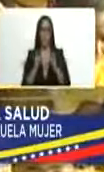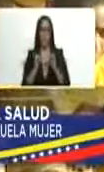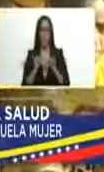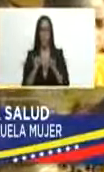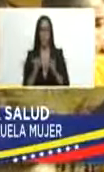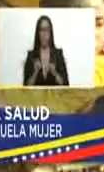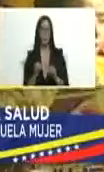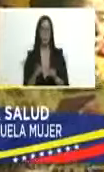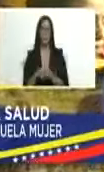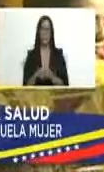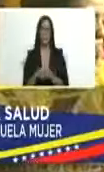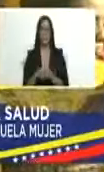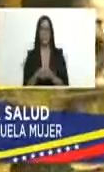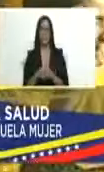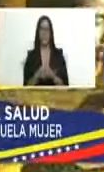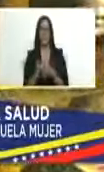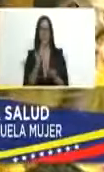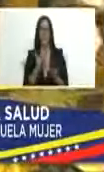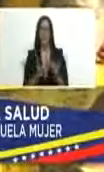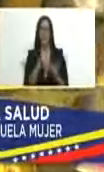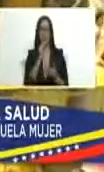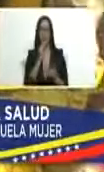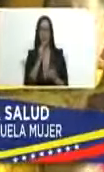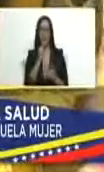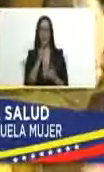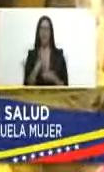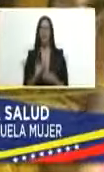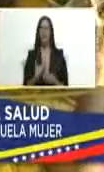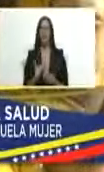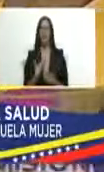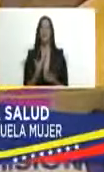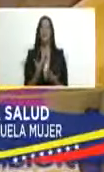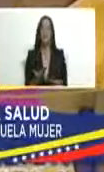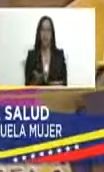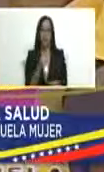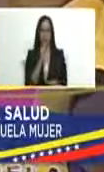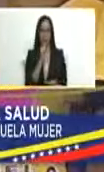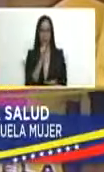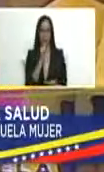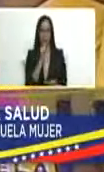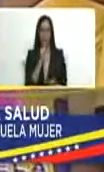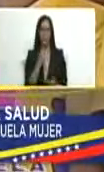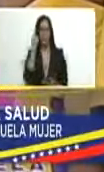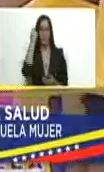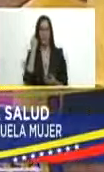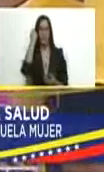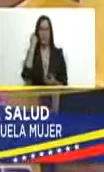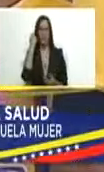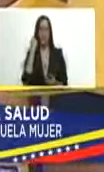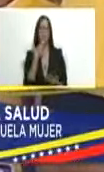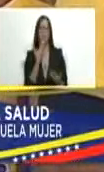pedir agua que dar agua. El diputado pide agua.